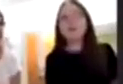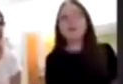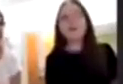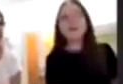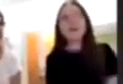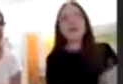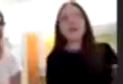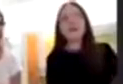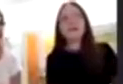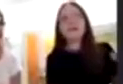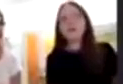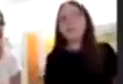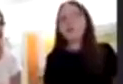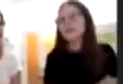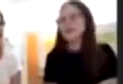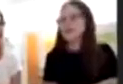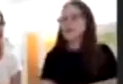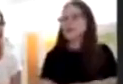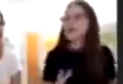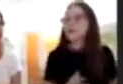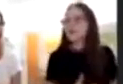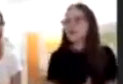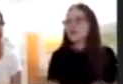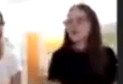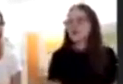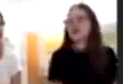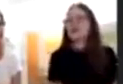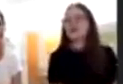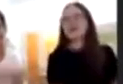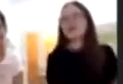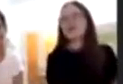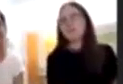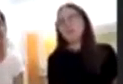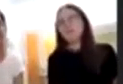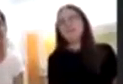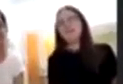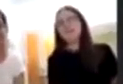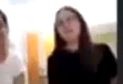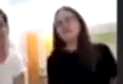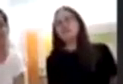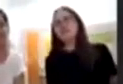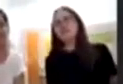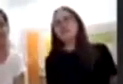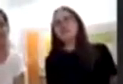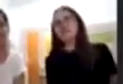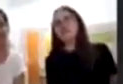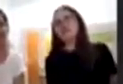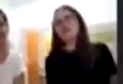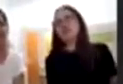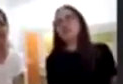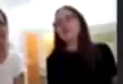es mucho más rica y diversa que un cantero cortado de borde a borde. Entonces, bueno, continuamos